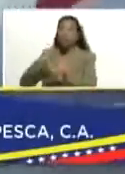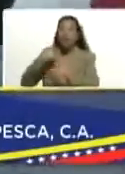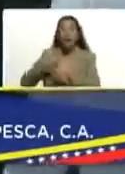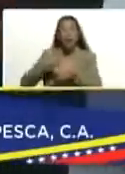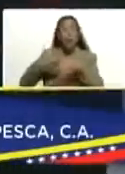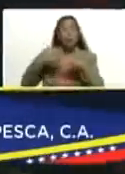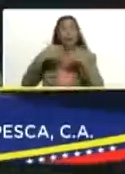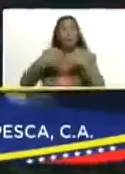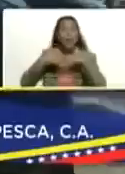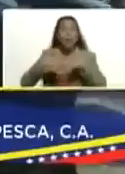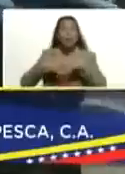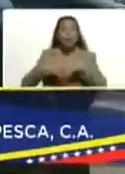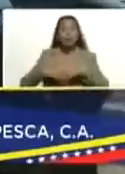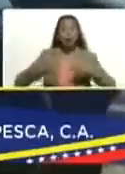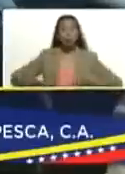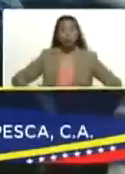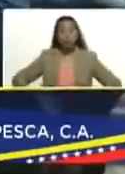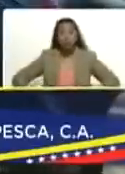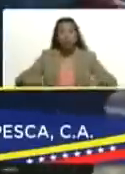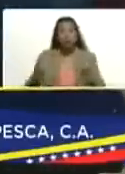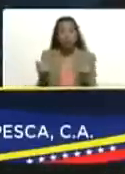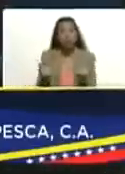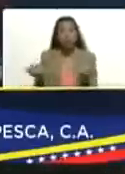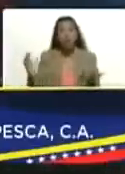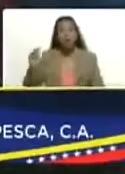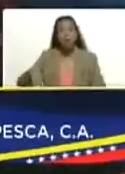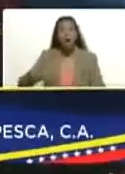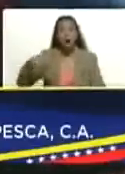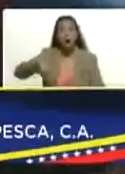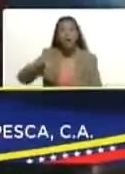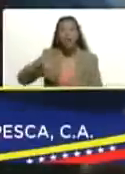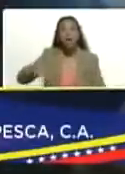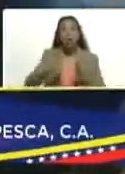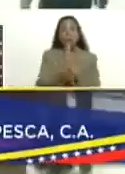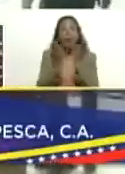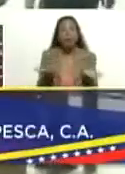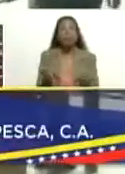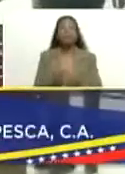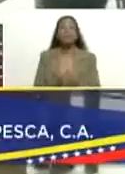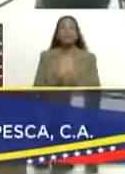esto es un consorcio de empresas que tenemos acá en Dipesca. Quería entonces,